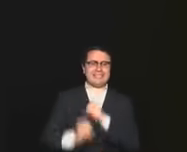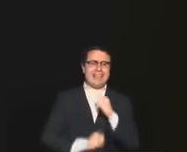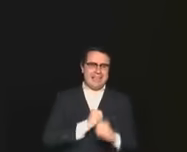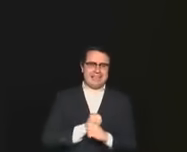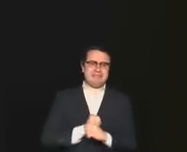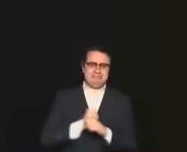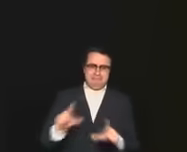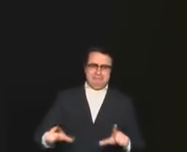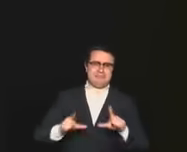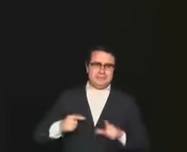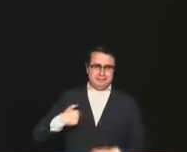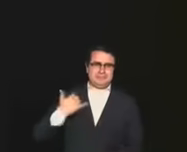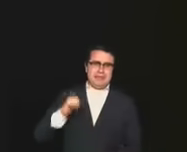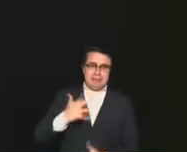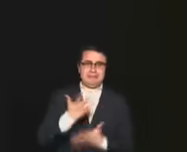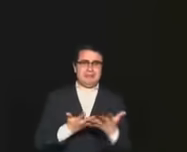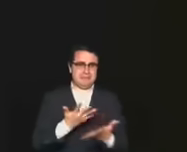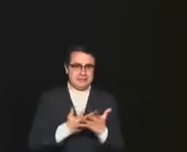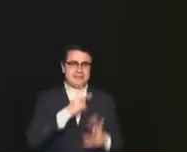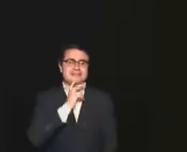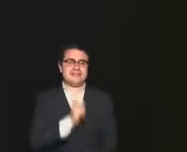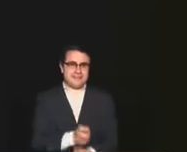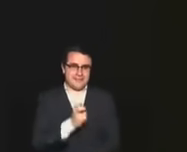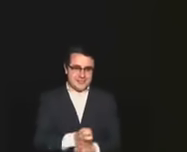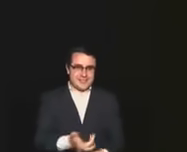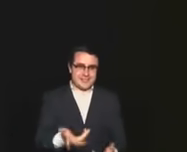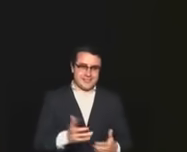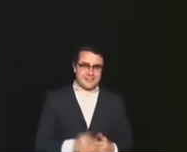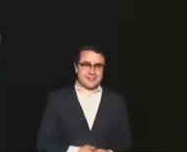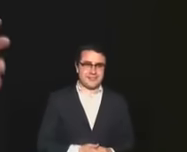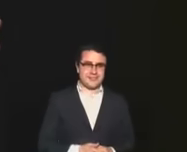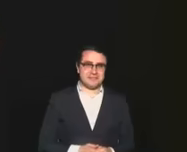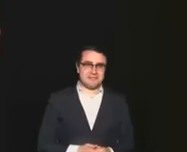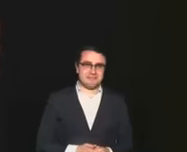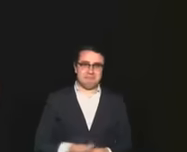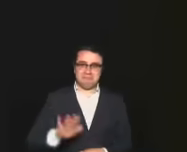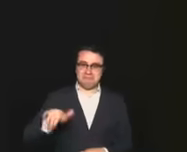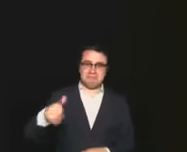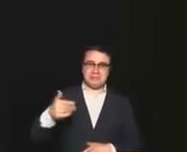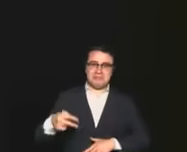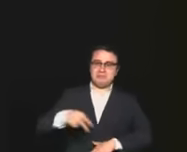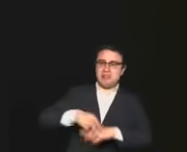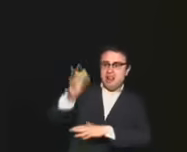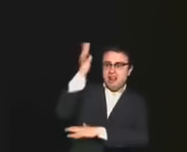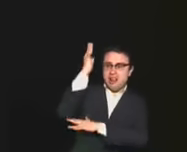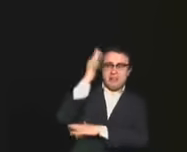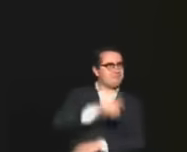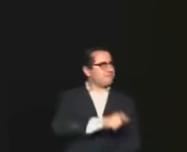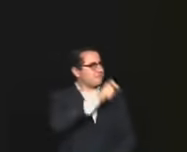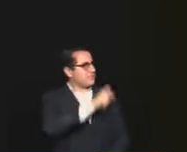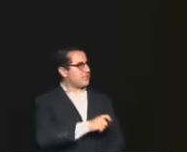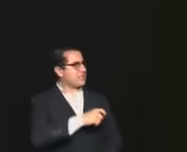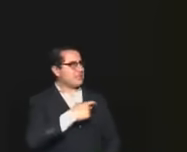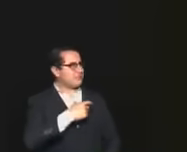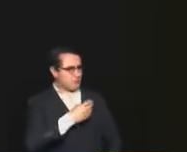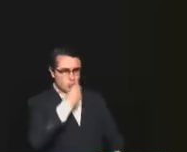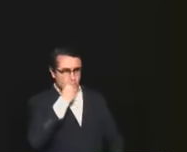la matemática que es tan difícil. Y llegar y que venga este tipo y diga, ahora eso no sirve para